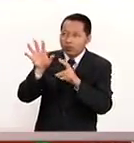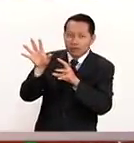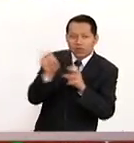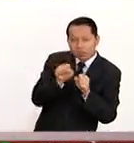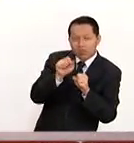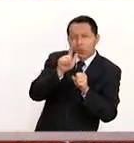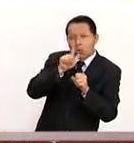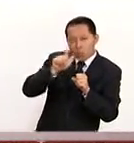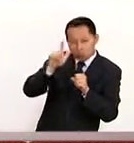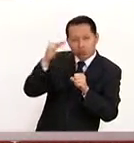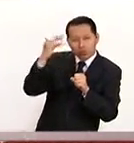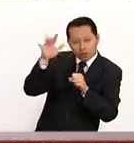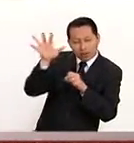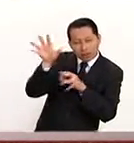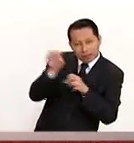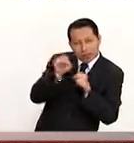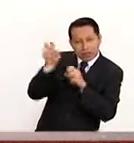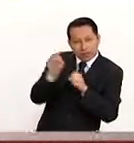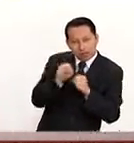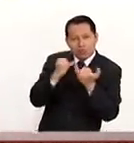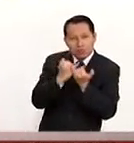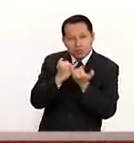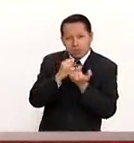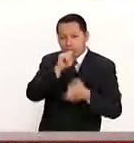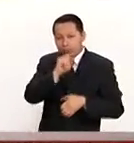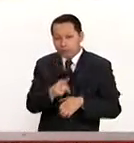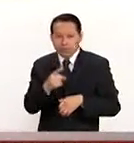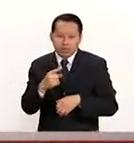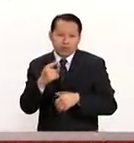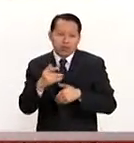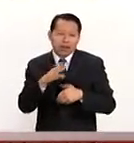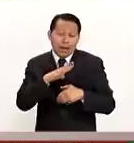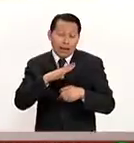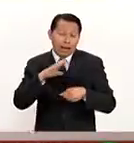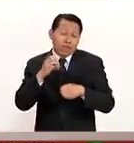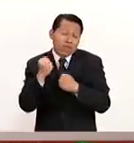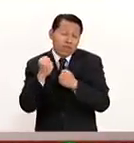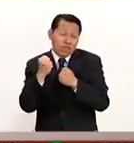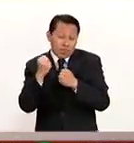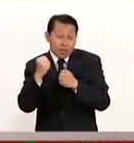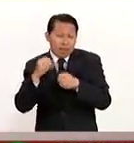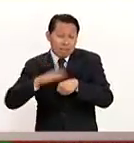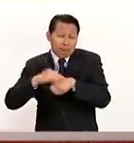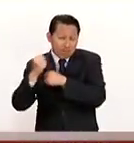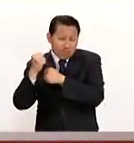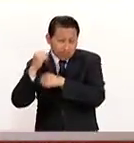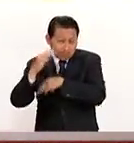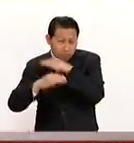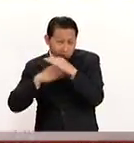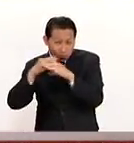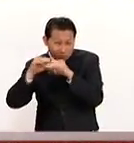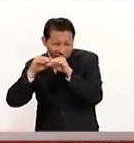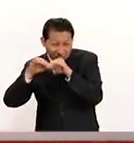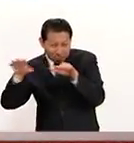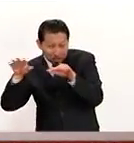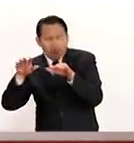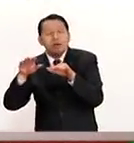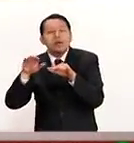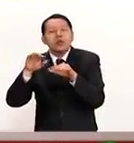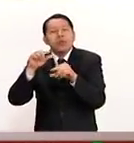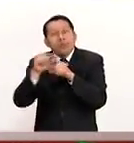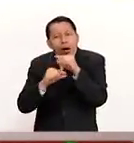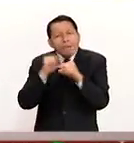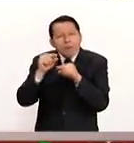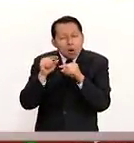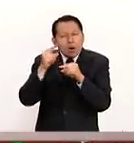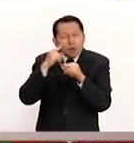proceso de la fotosíntesis. Entonces, un proceso que es muy grande y muy global se va como desmenuzando, desgajando, para que ellos lo puedan